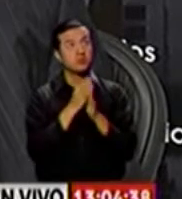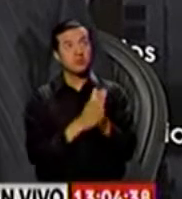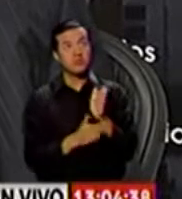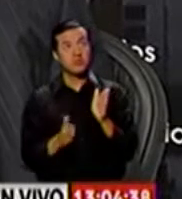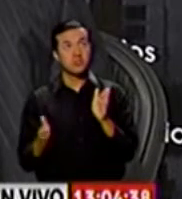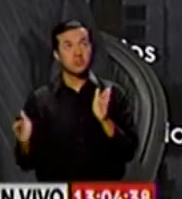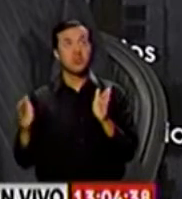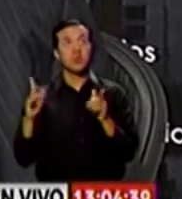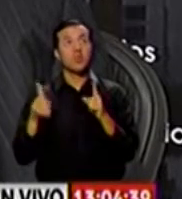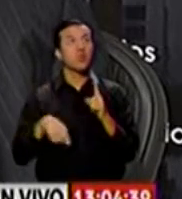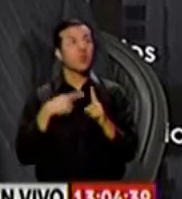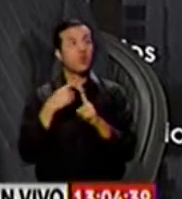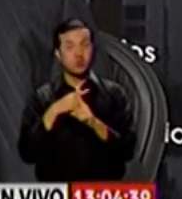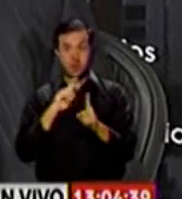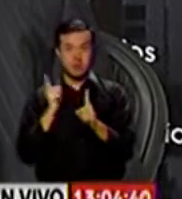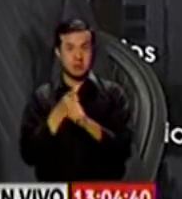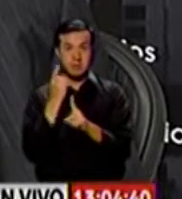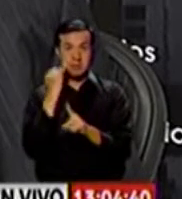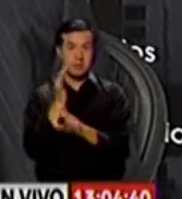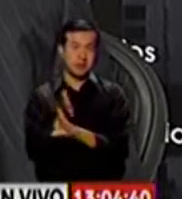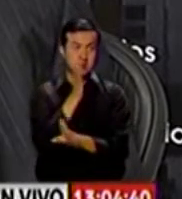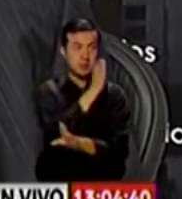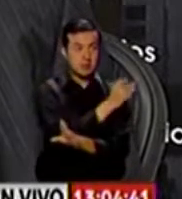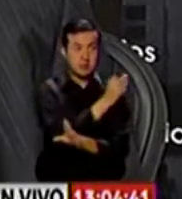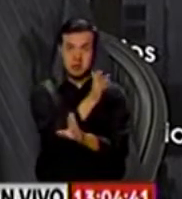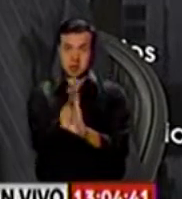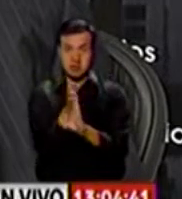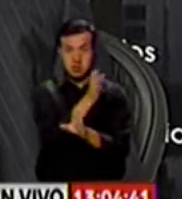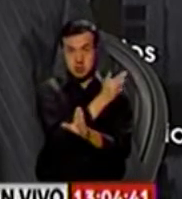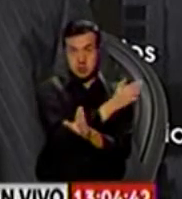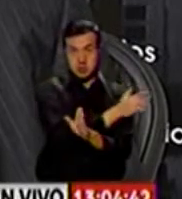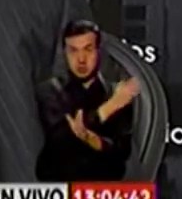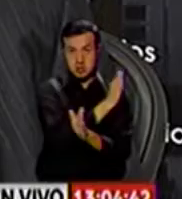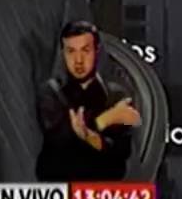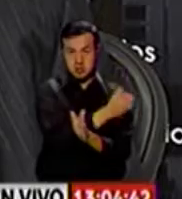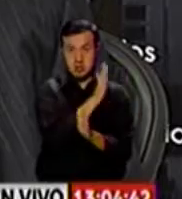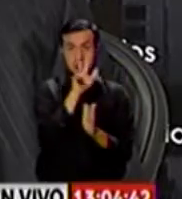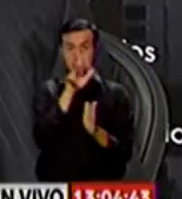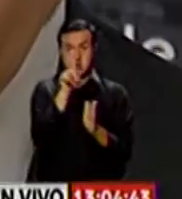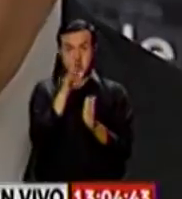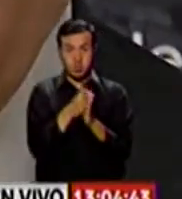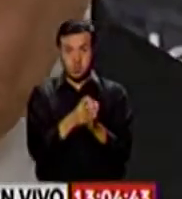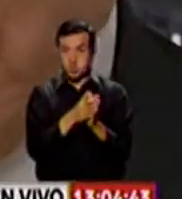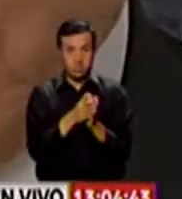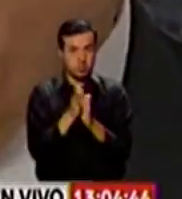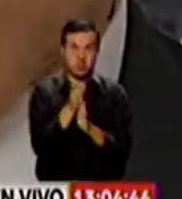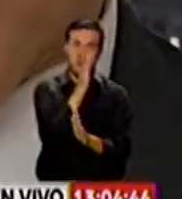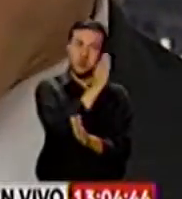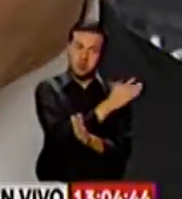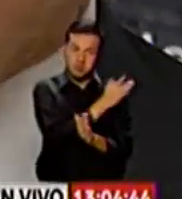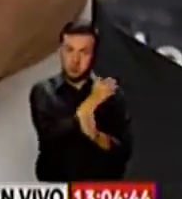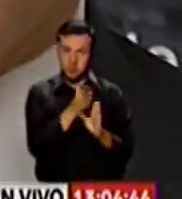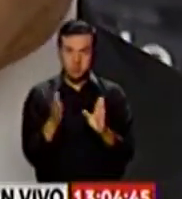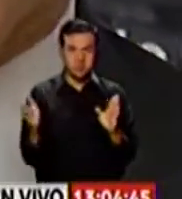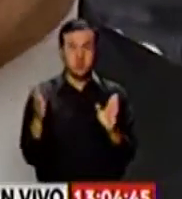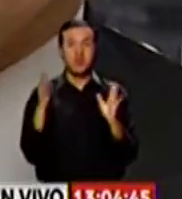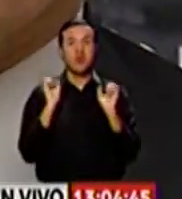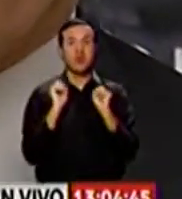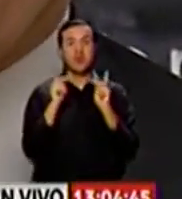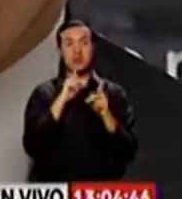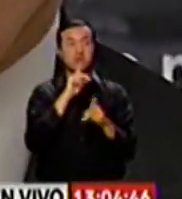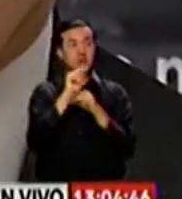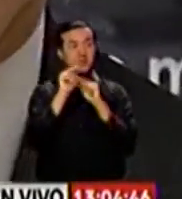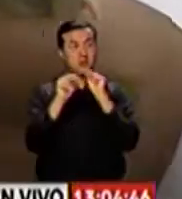cobrarle desde el primer día. O sea, no tiene ya esta gracia. Y manifestó que es una oportunidad